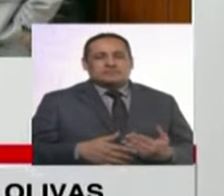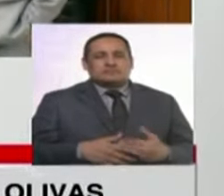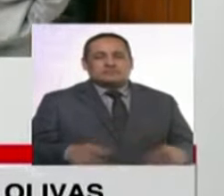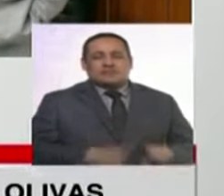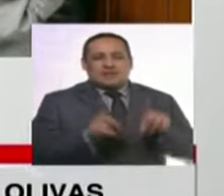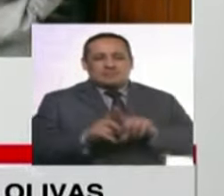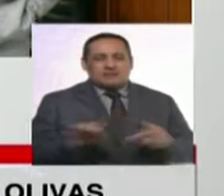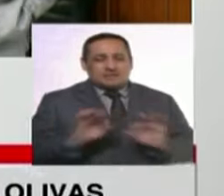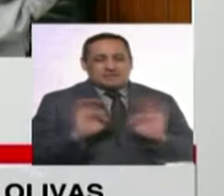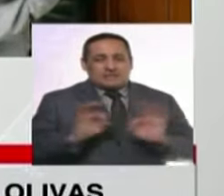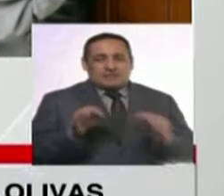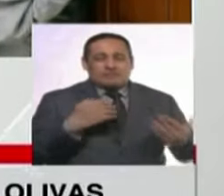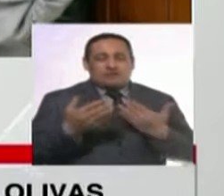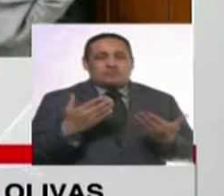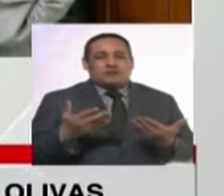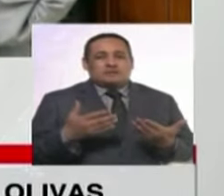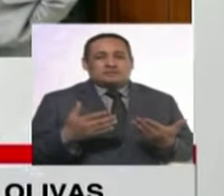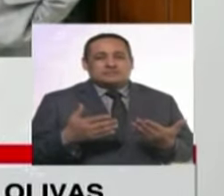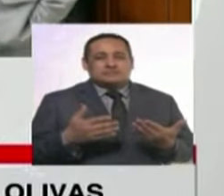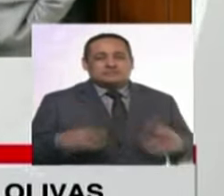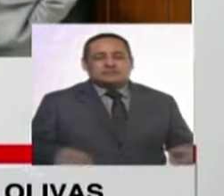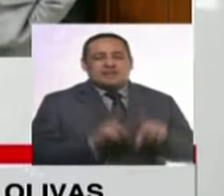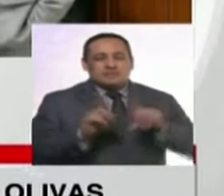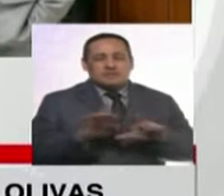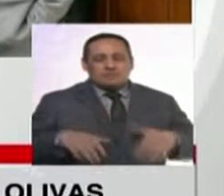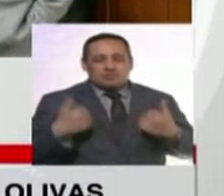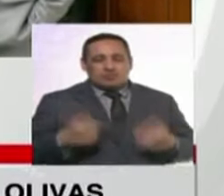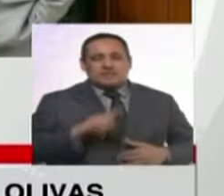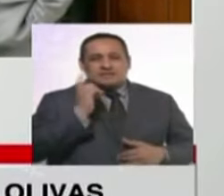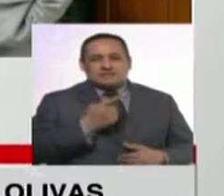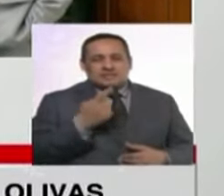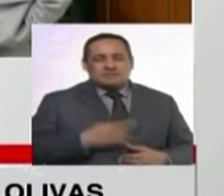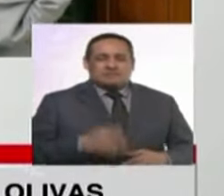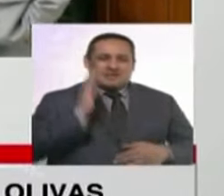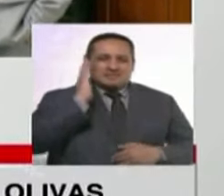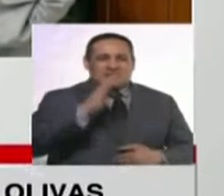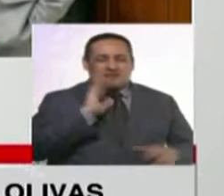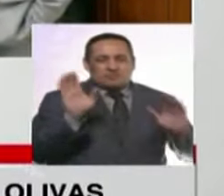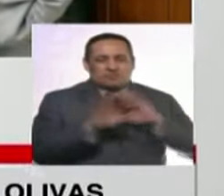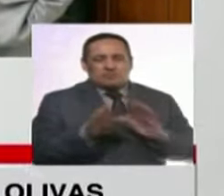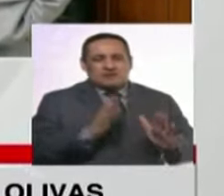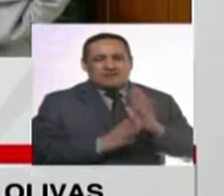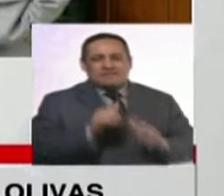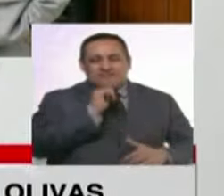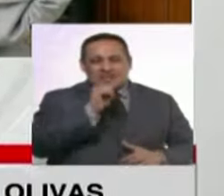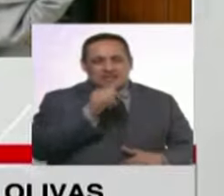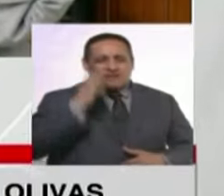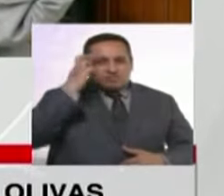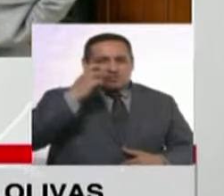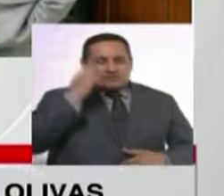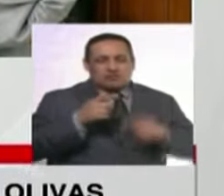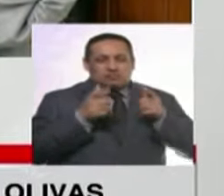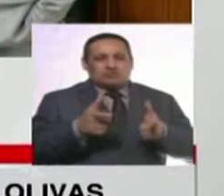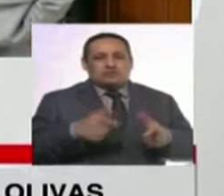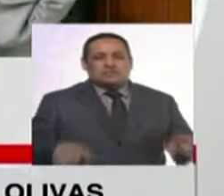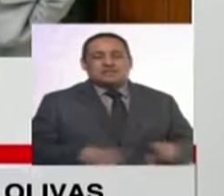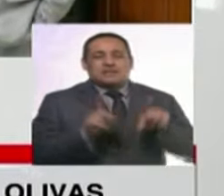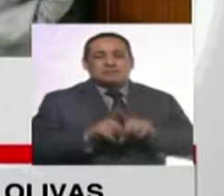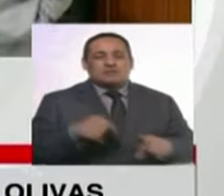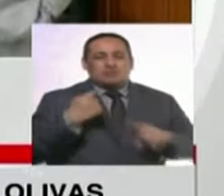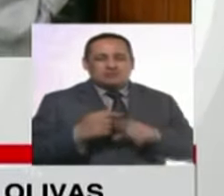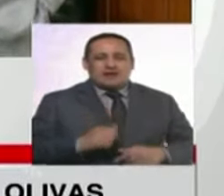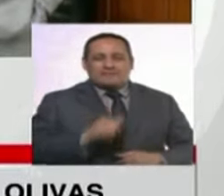que de ninguna manera puede ser untada por una falta de política de seguridad y